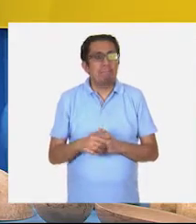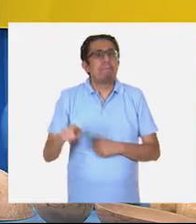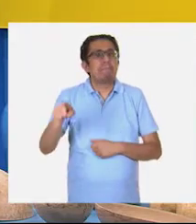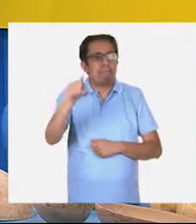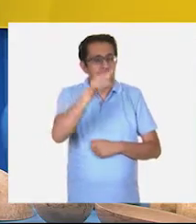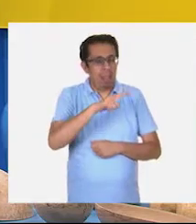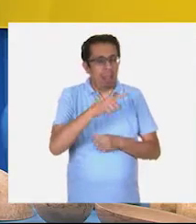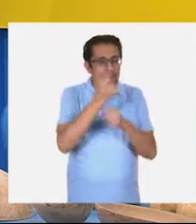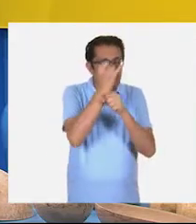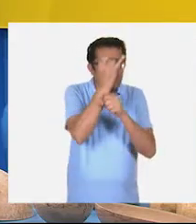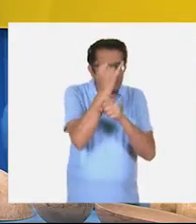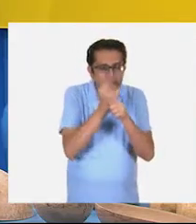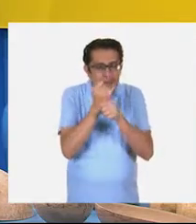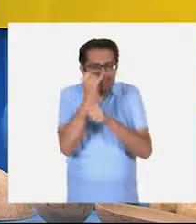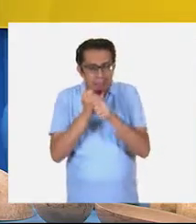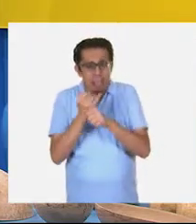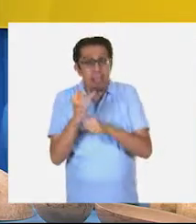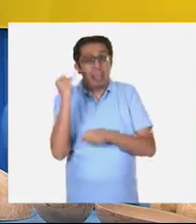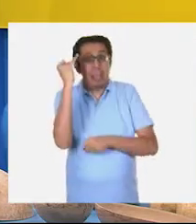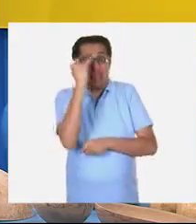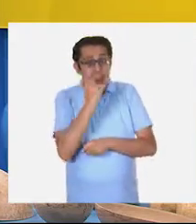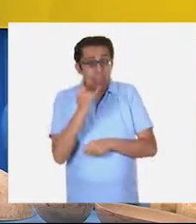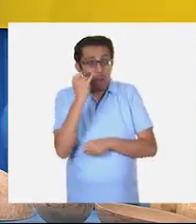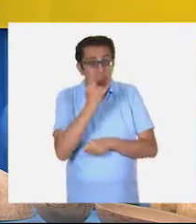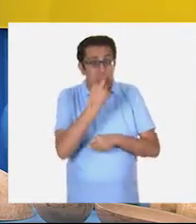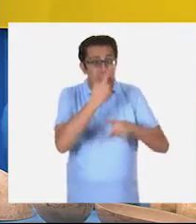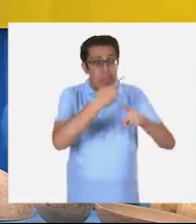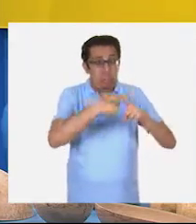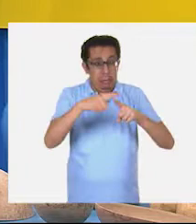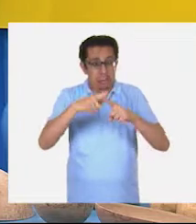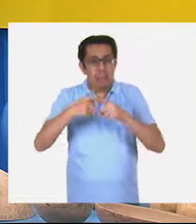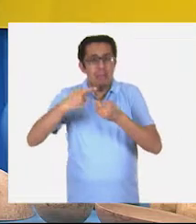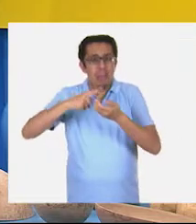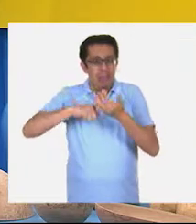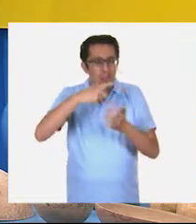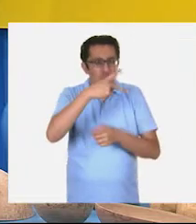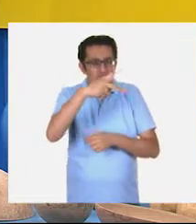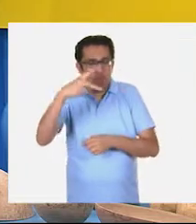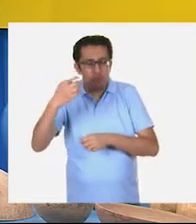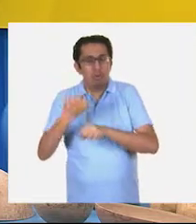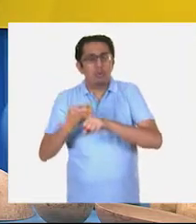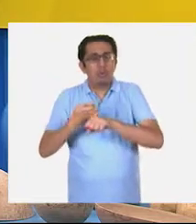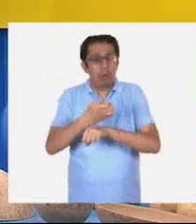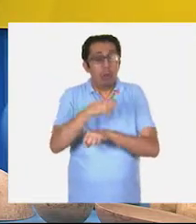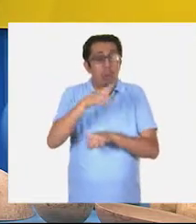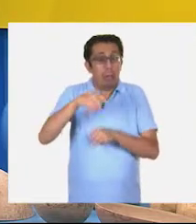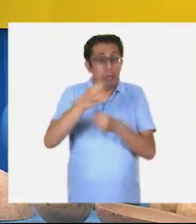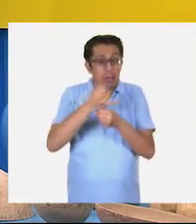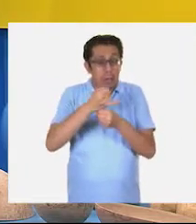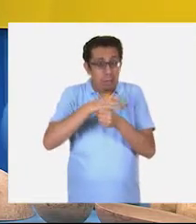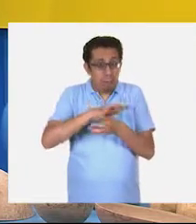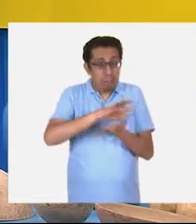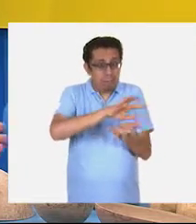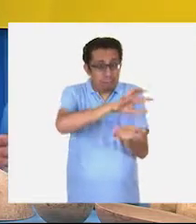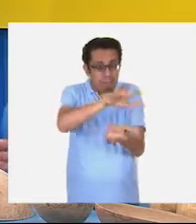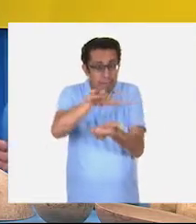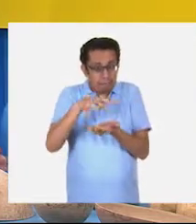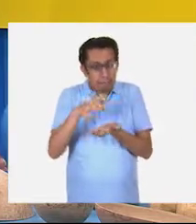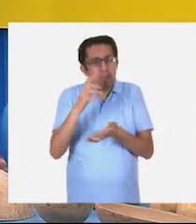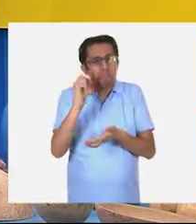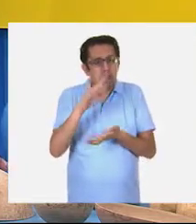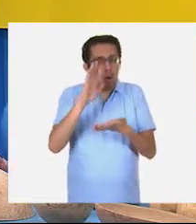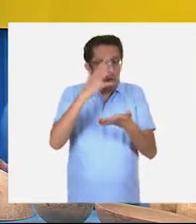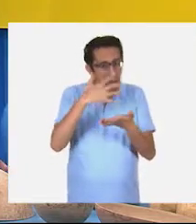Realicen una investigación sobre las lenguas que se hablan en su estado. Recaben la información a través de los libros de